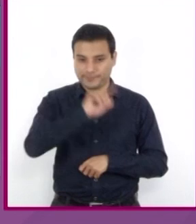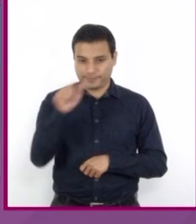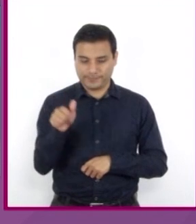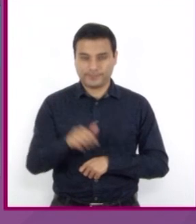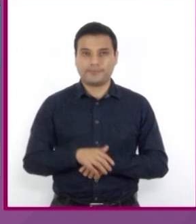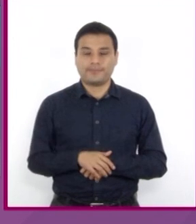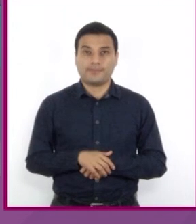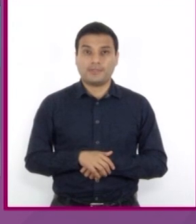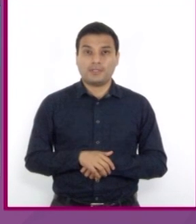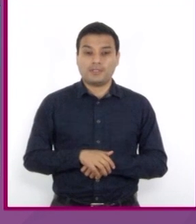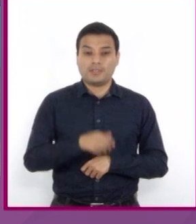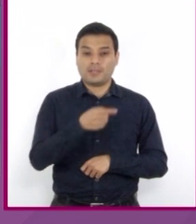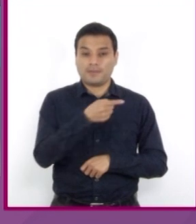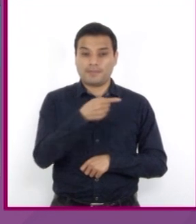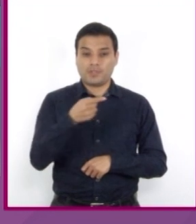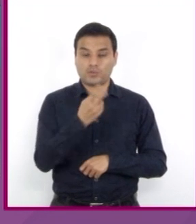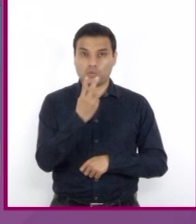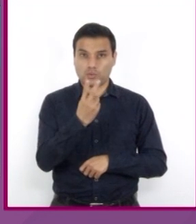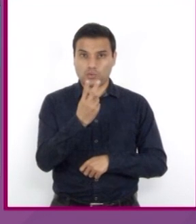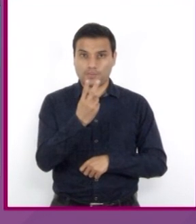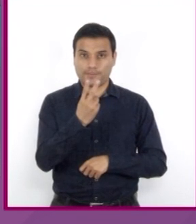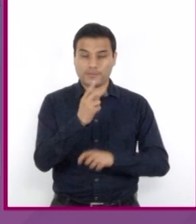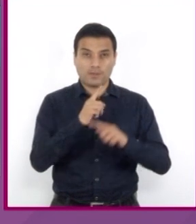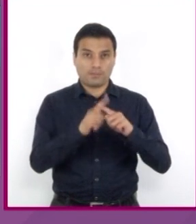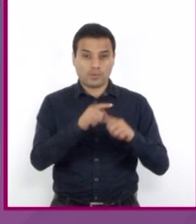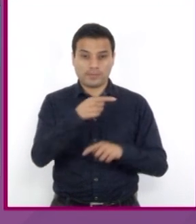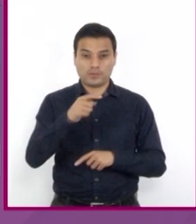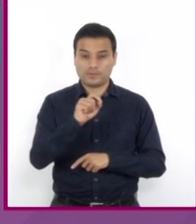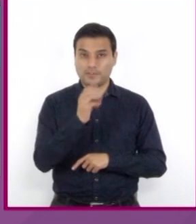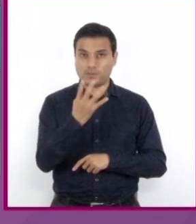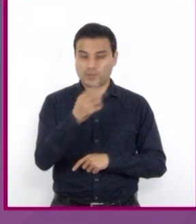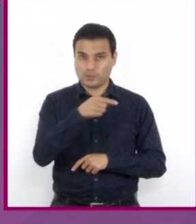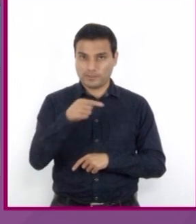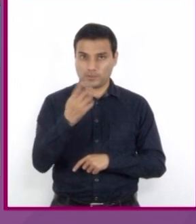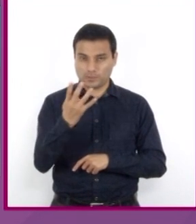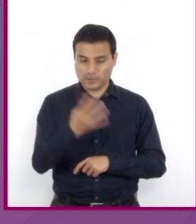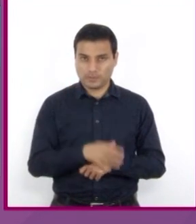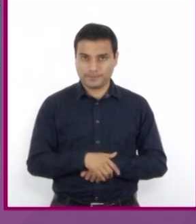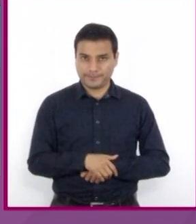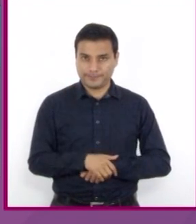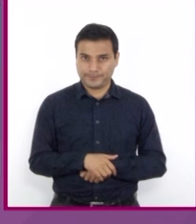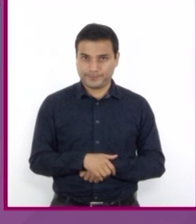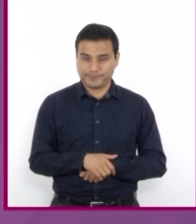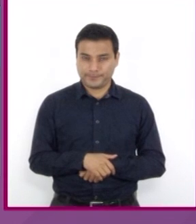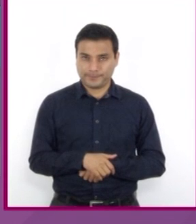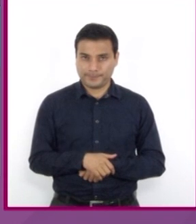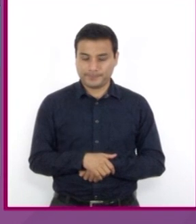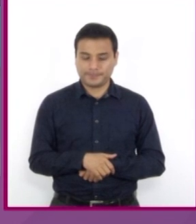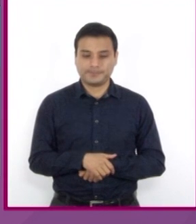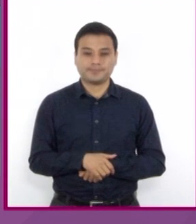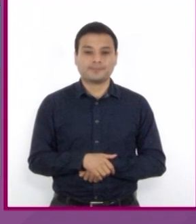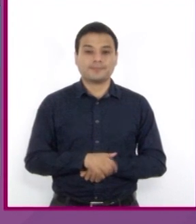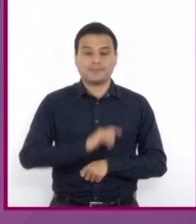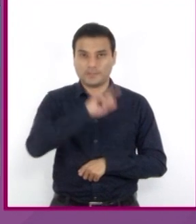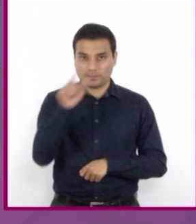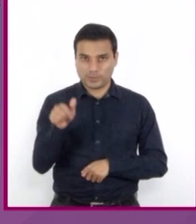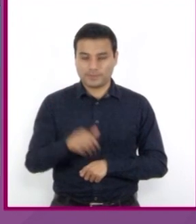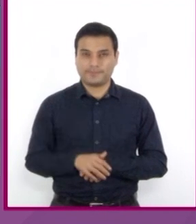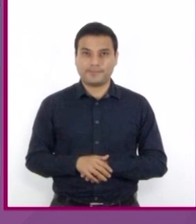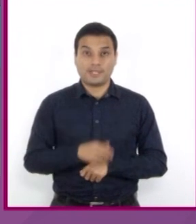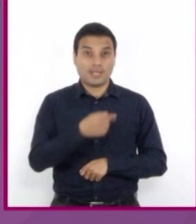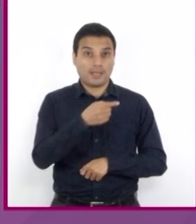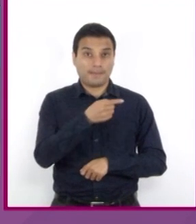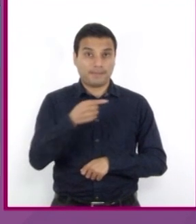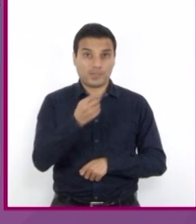menos 4, se tiene entonces 2 negativo que multiplica a 24 negativo menos 4.